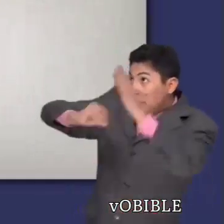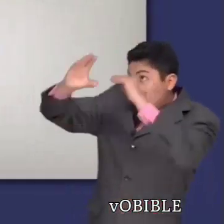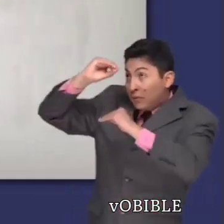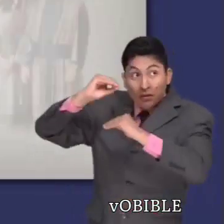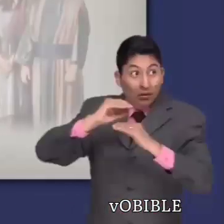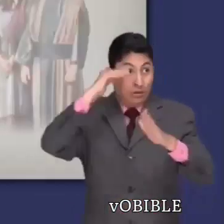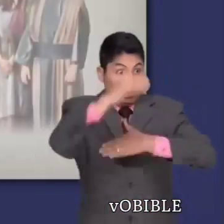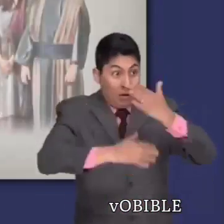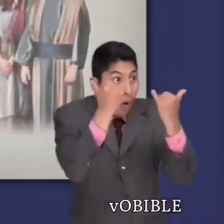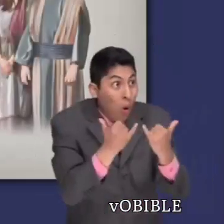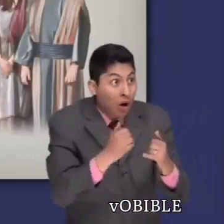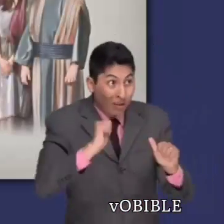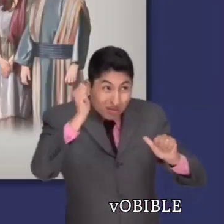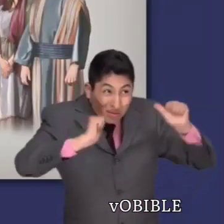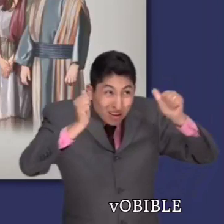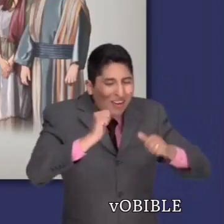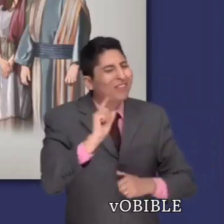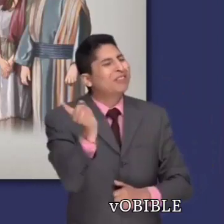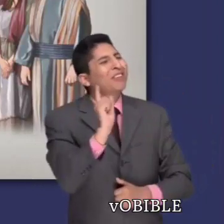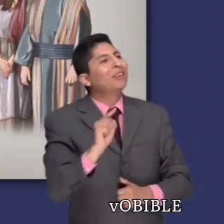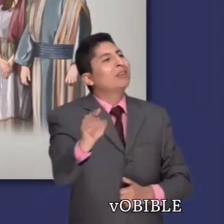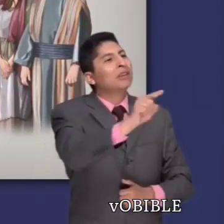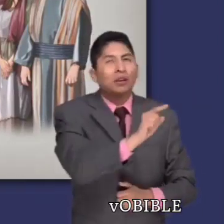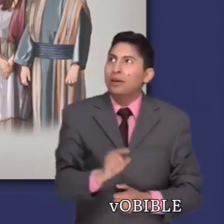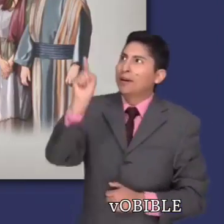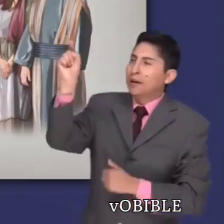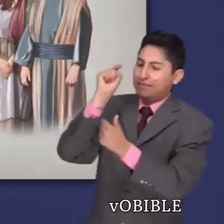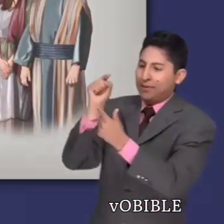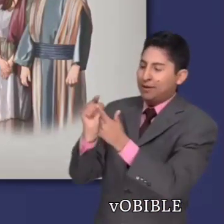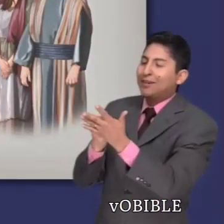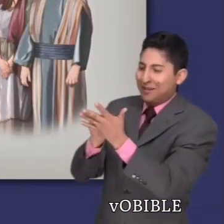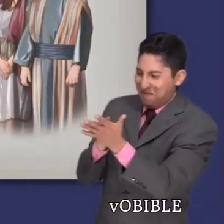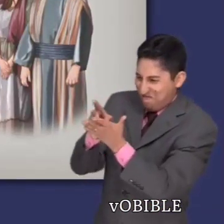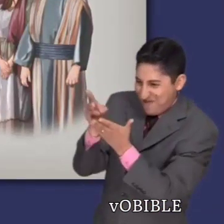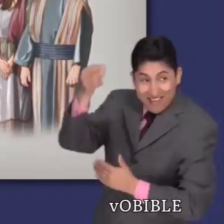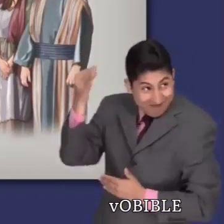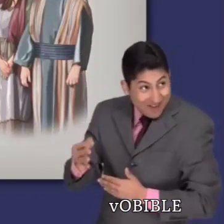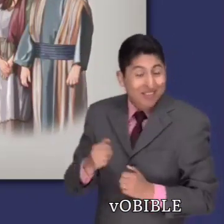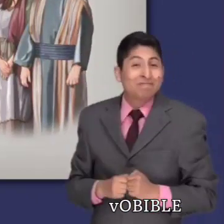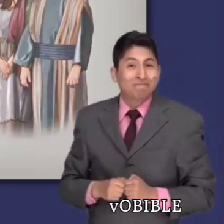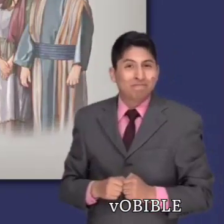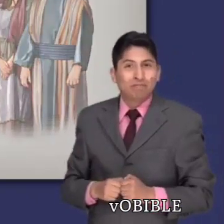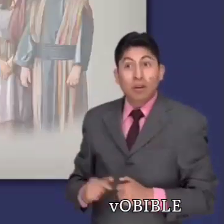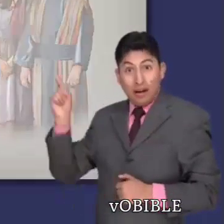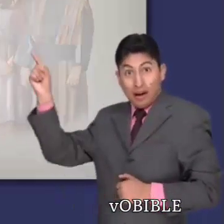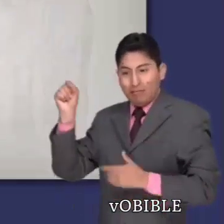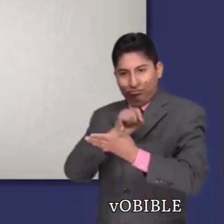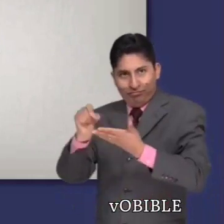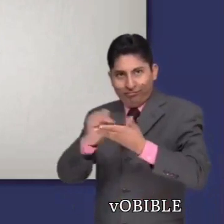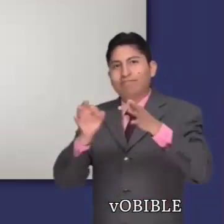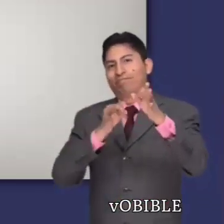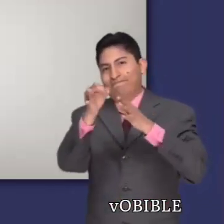hermanos fortalecieran su fe en las verdades que Dios les había enseñado sobre Cristo. En esta carta, el